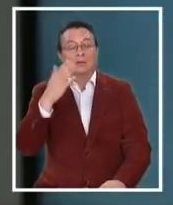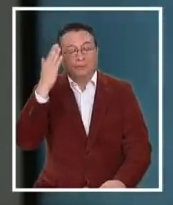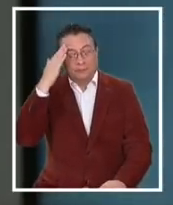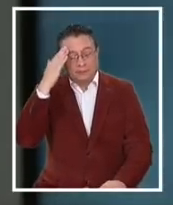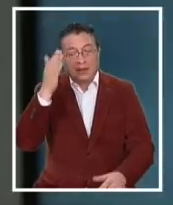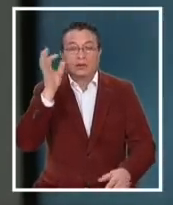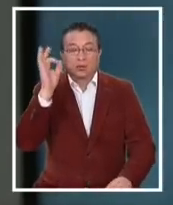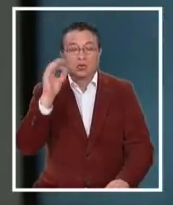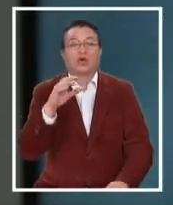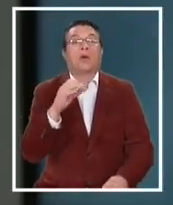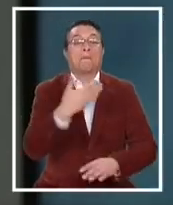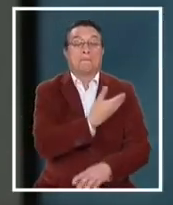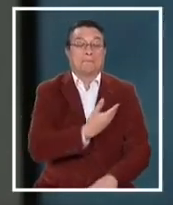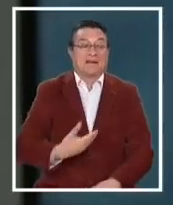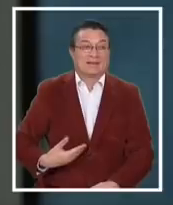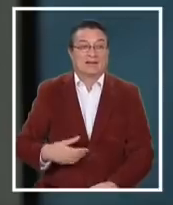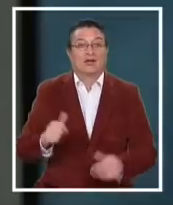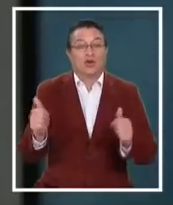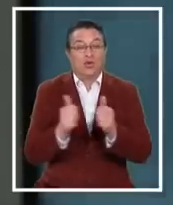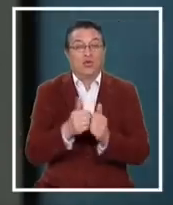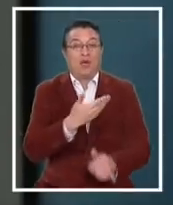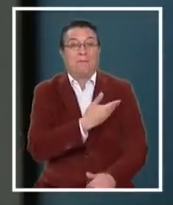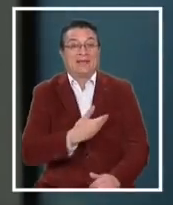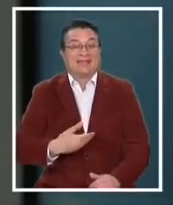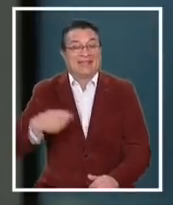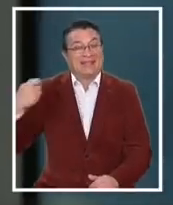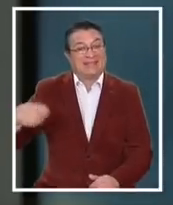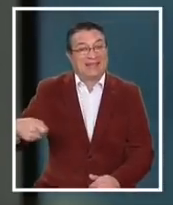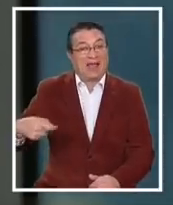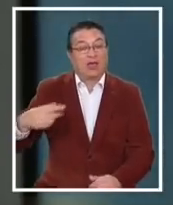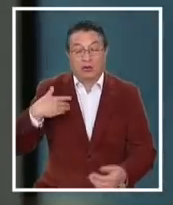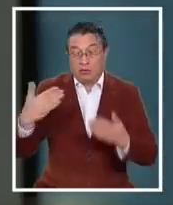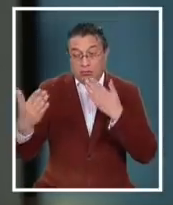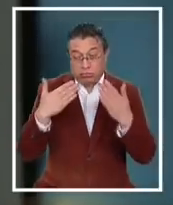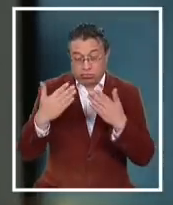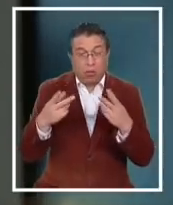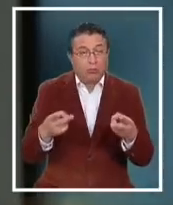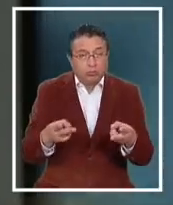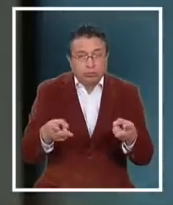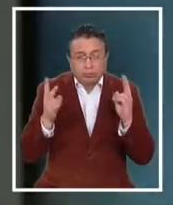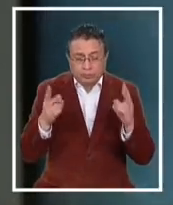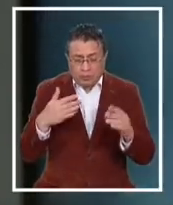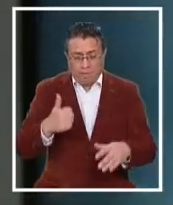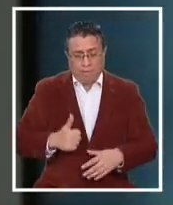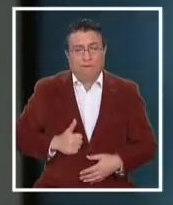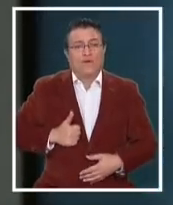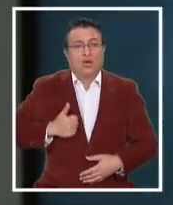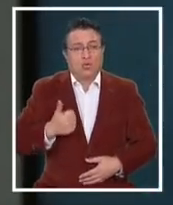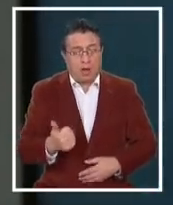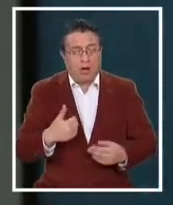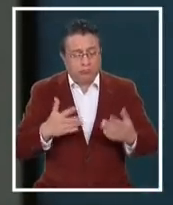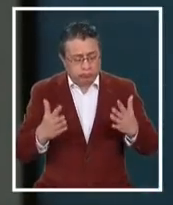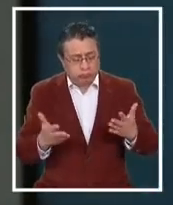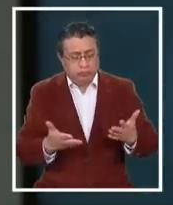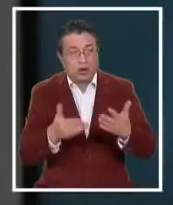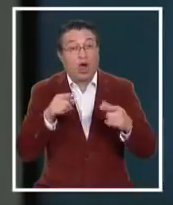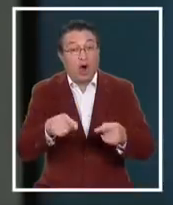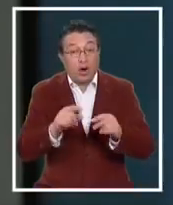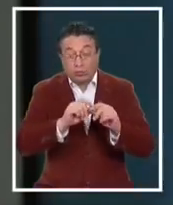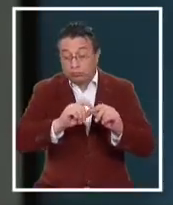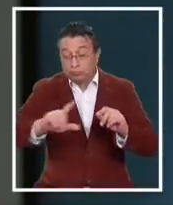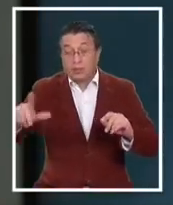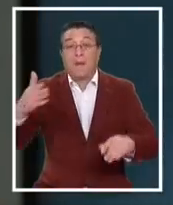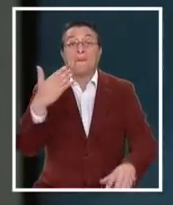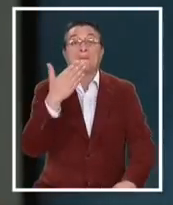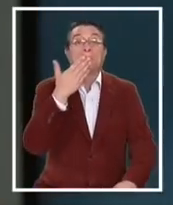reunión incluso que tuvo el presidente con la presidenta del Senado, que fue de tremenda disposición y voluntad, y efectivamente lo que está saliendo hoy día es